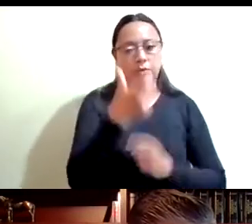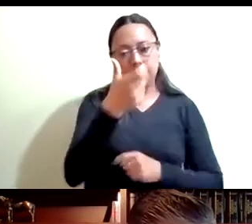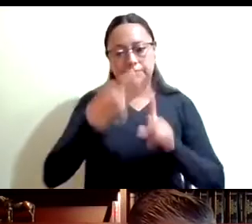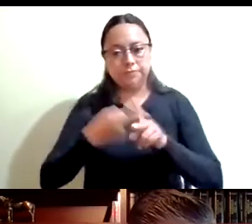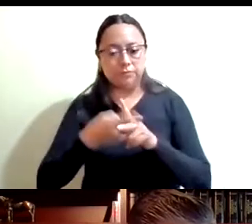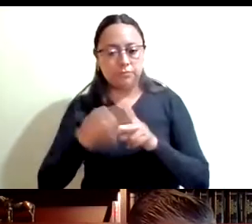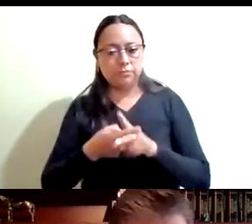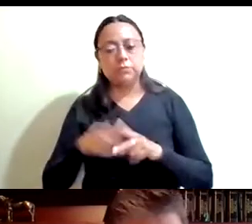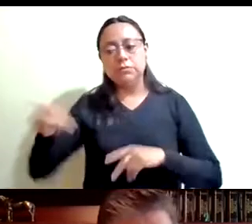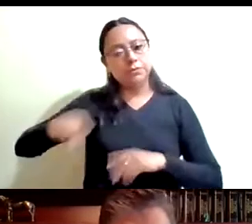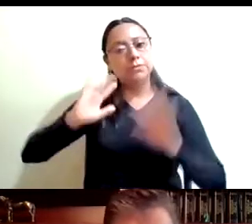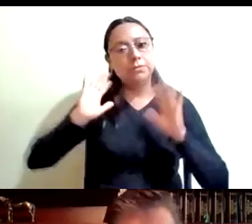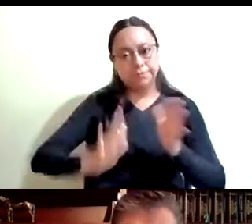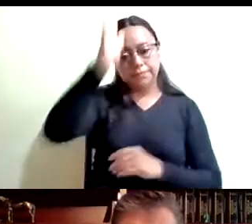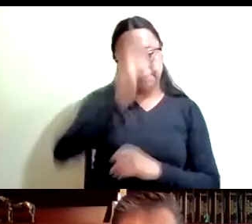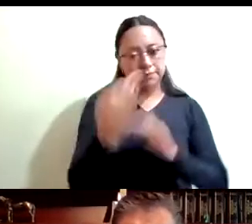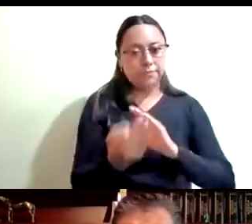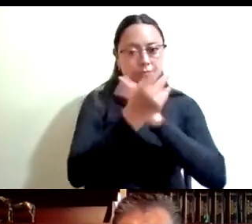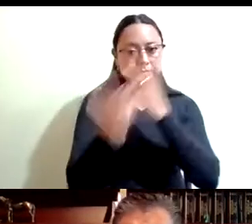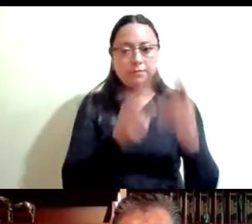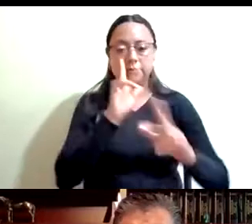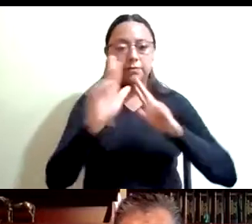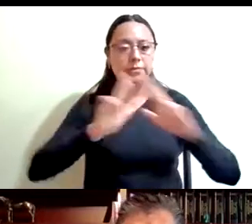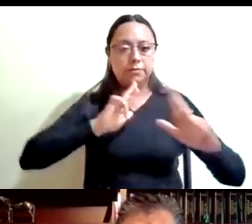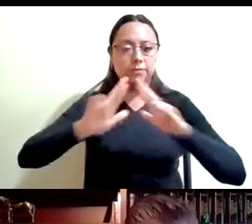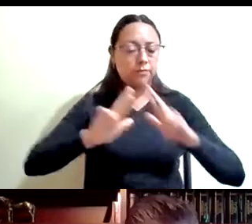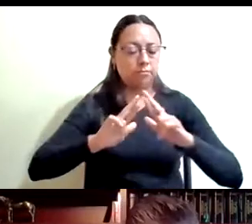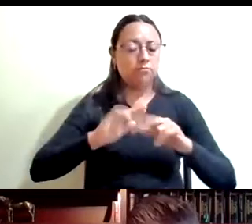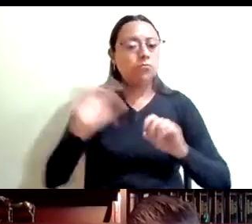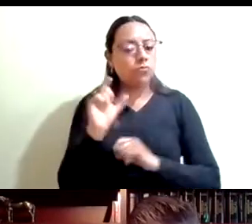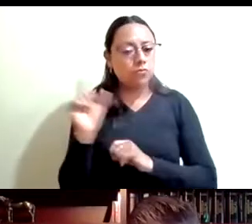presupuesto acordó sus comparecencias en la mañana,